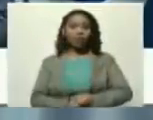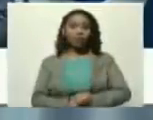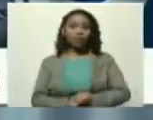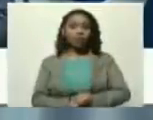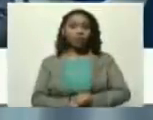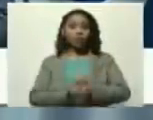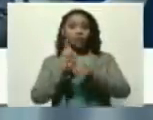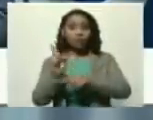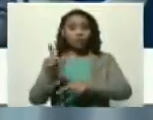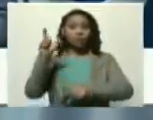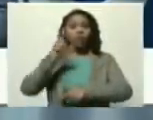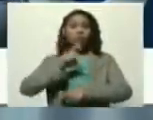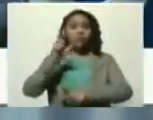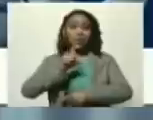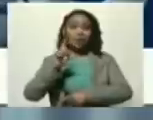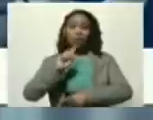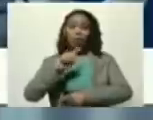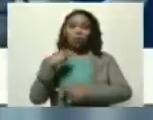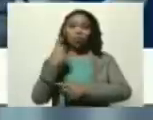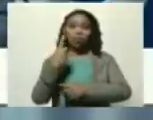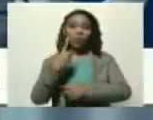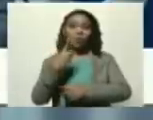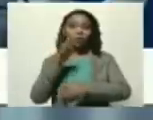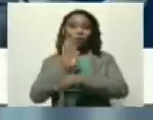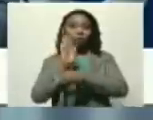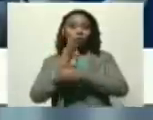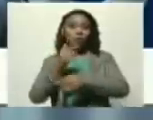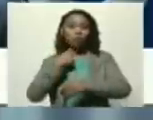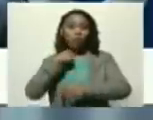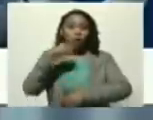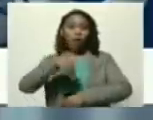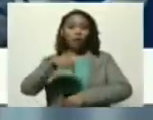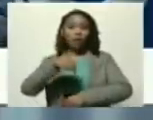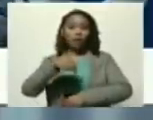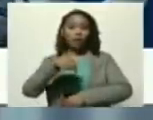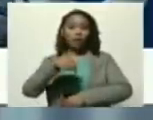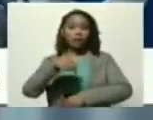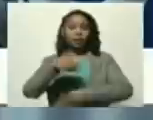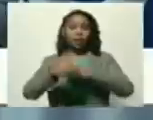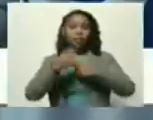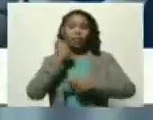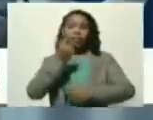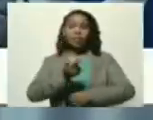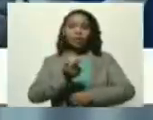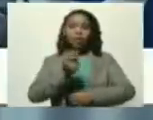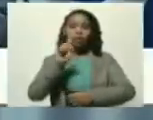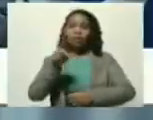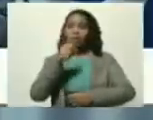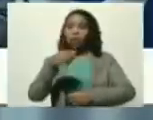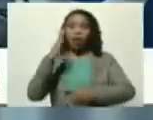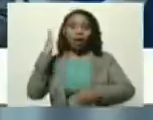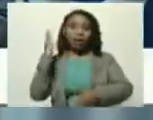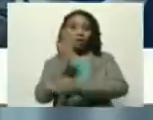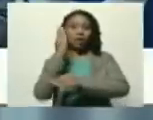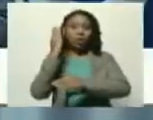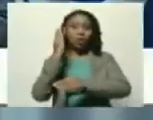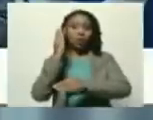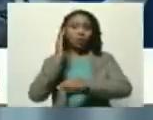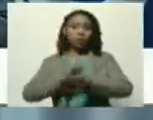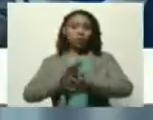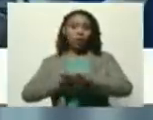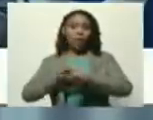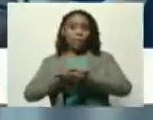eso merece no solamente la prevención que estoy acá destacando, sino la sanción por parte del